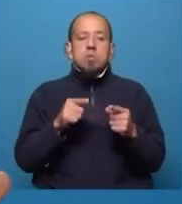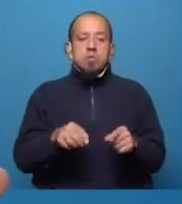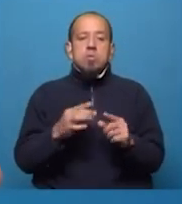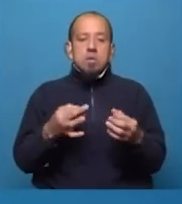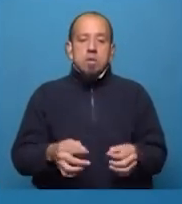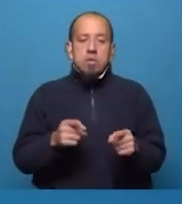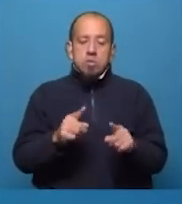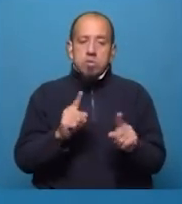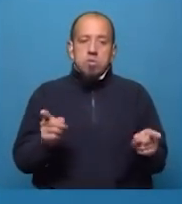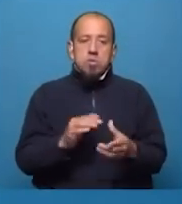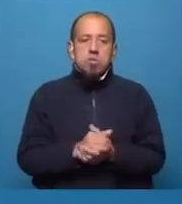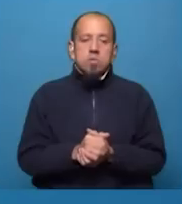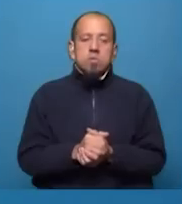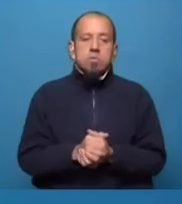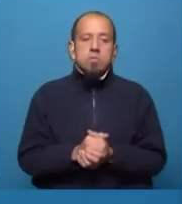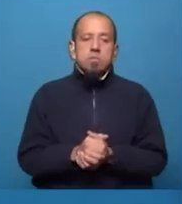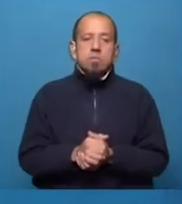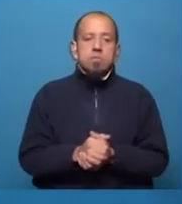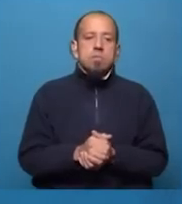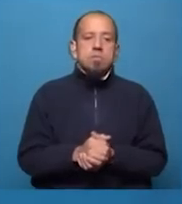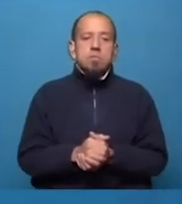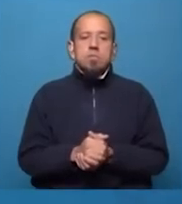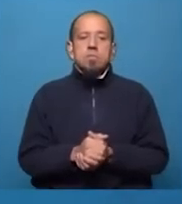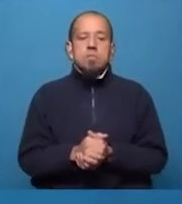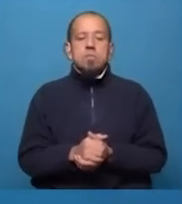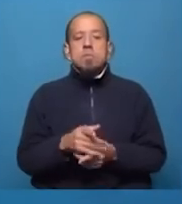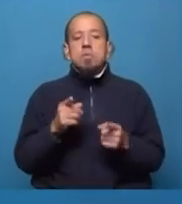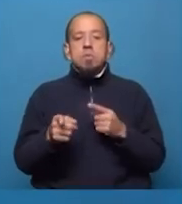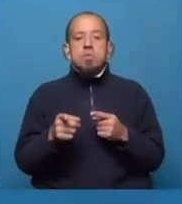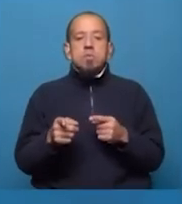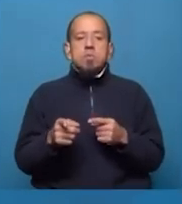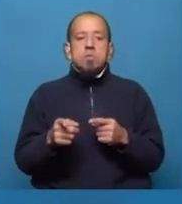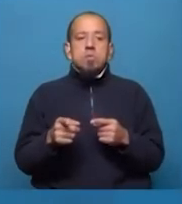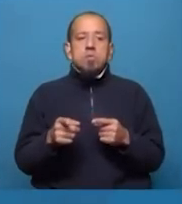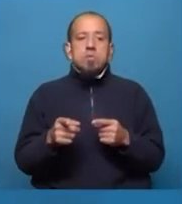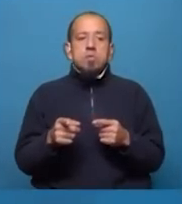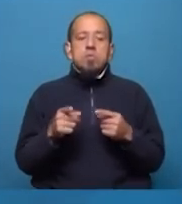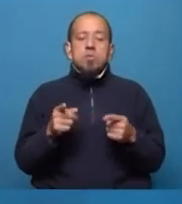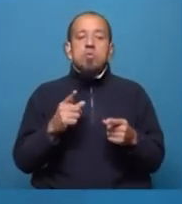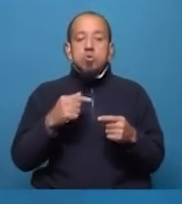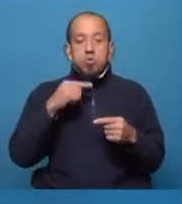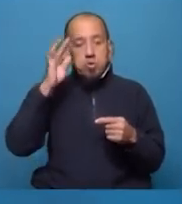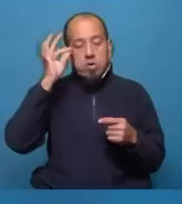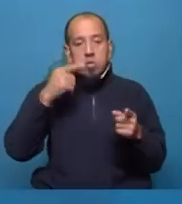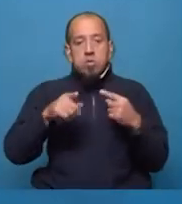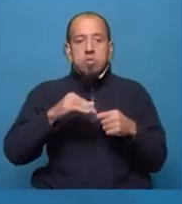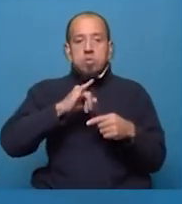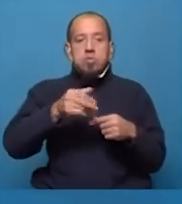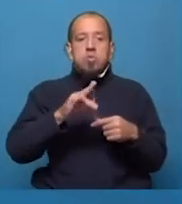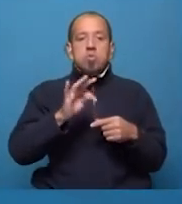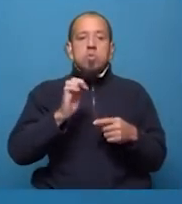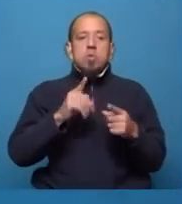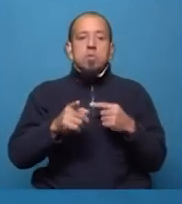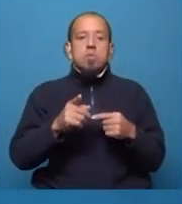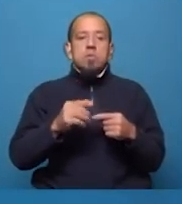cierto tiene que ser con el tramo de cada uno de su parte en un caso como este Yo creo que la justicia tiene que pedir porque